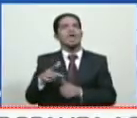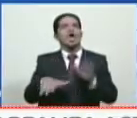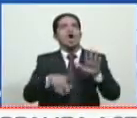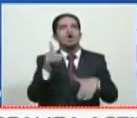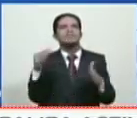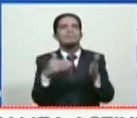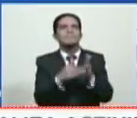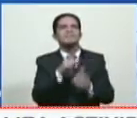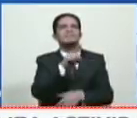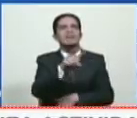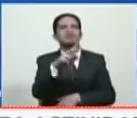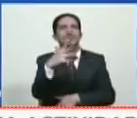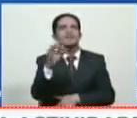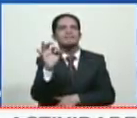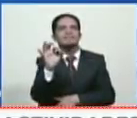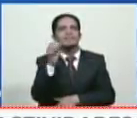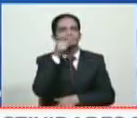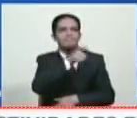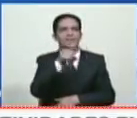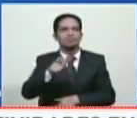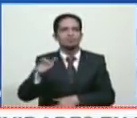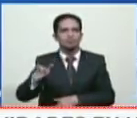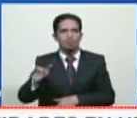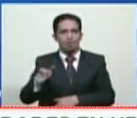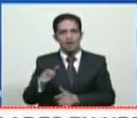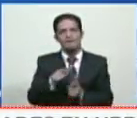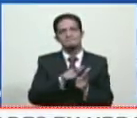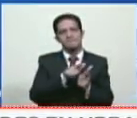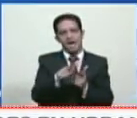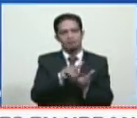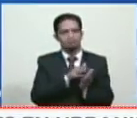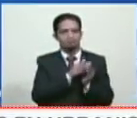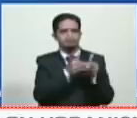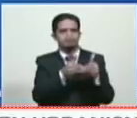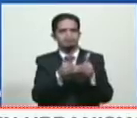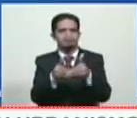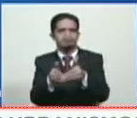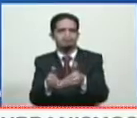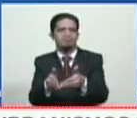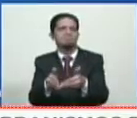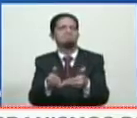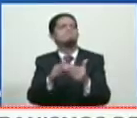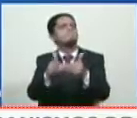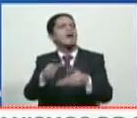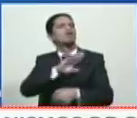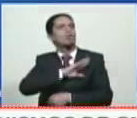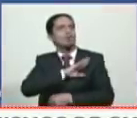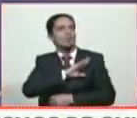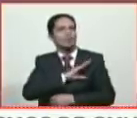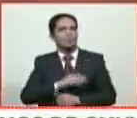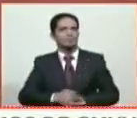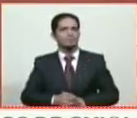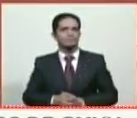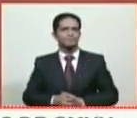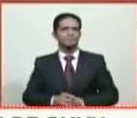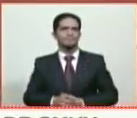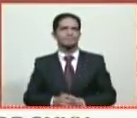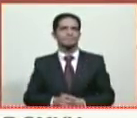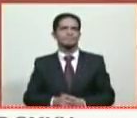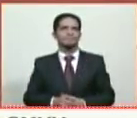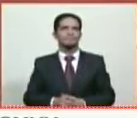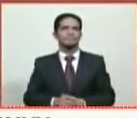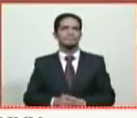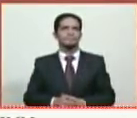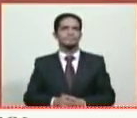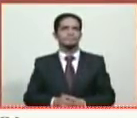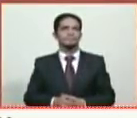11.130 personas que se desplazaron por medios acuáticos hacia el extranjero.